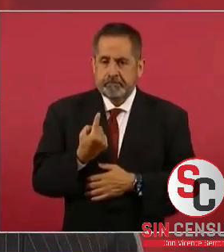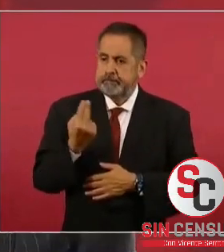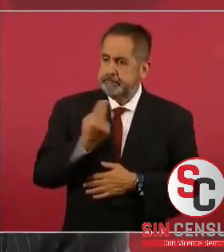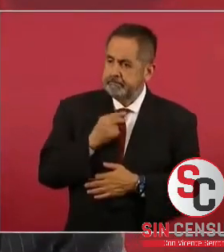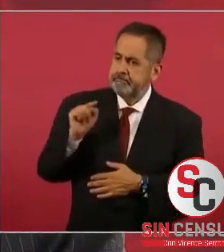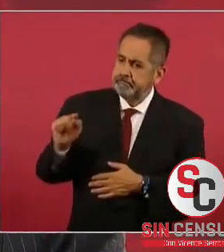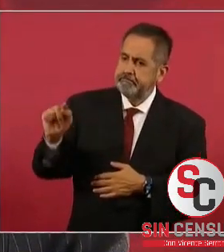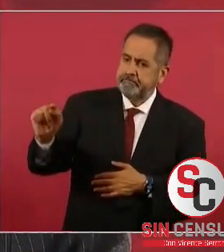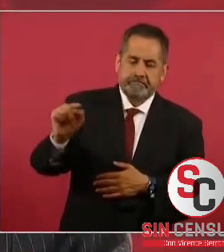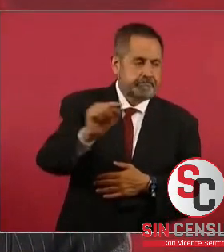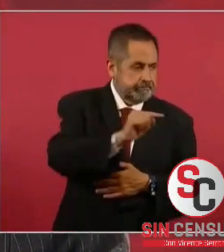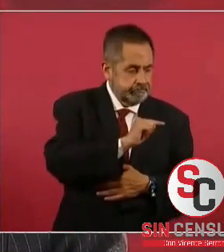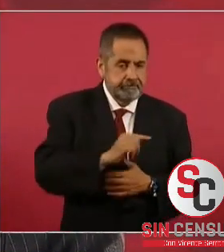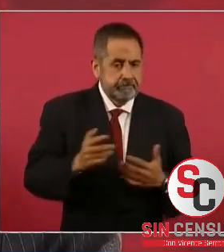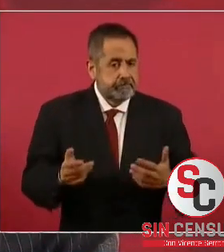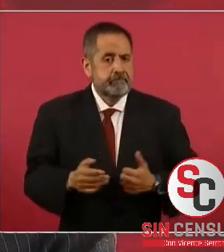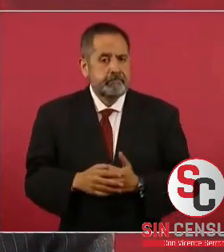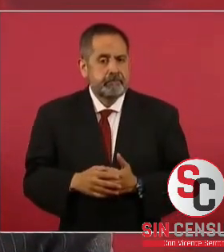si